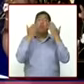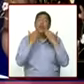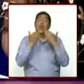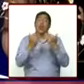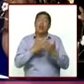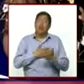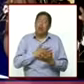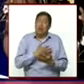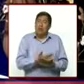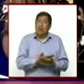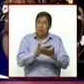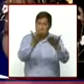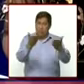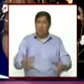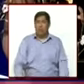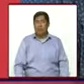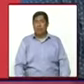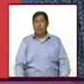su solidaridad.